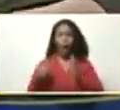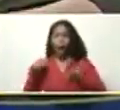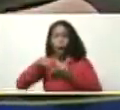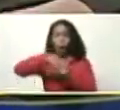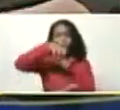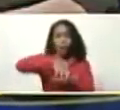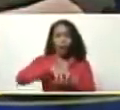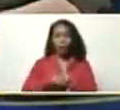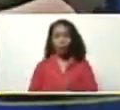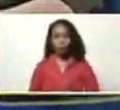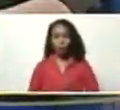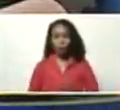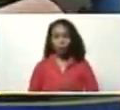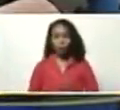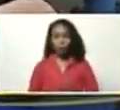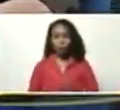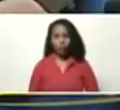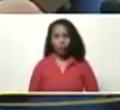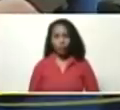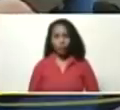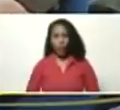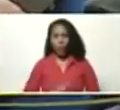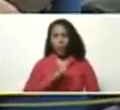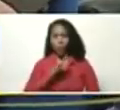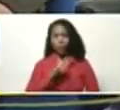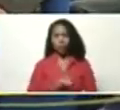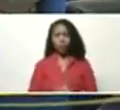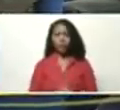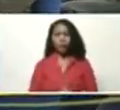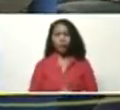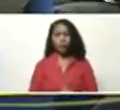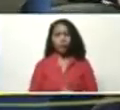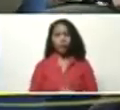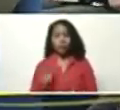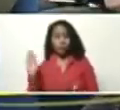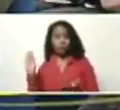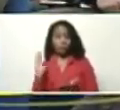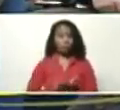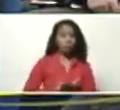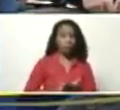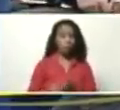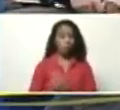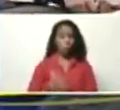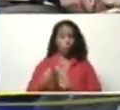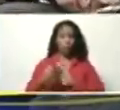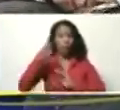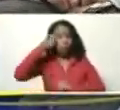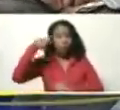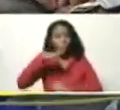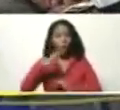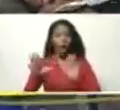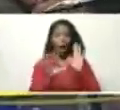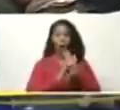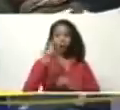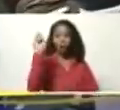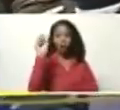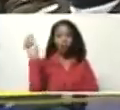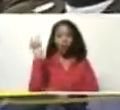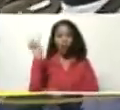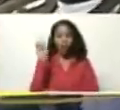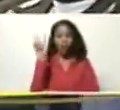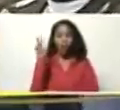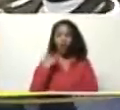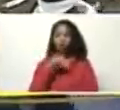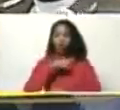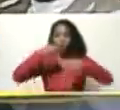Estado fascista que se impuso contra el pueblo y la constitución venezolana.